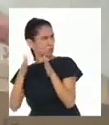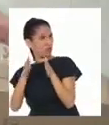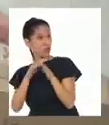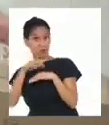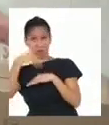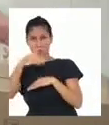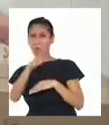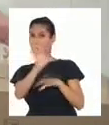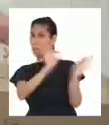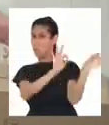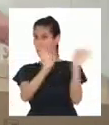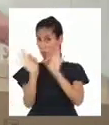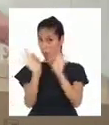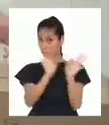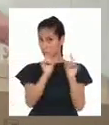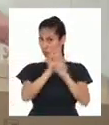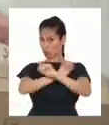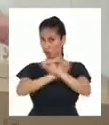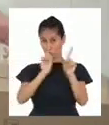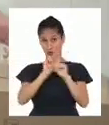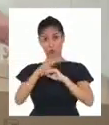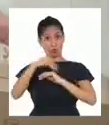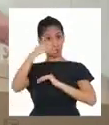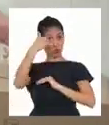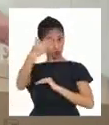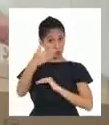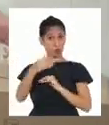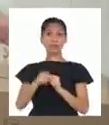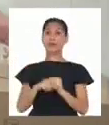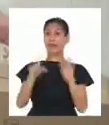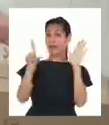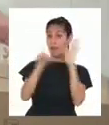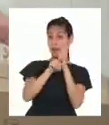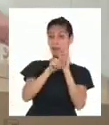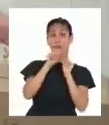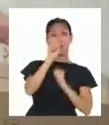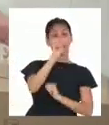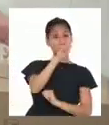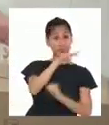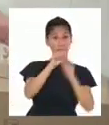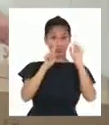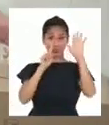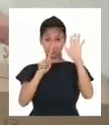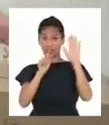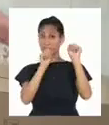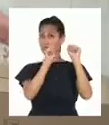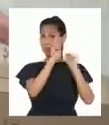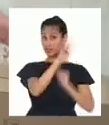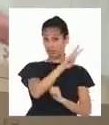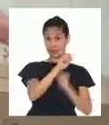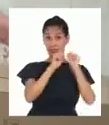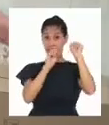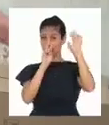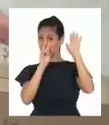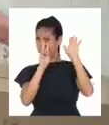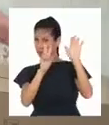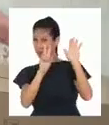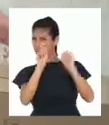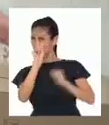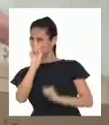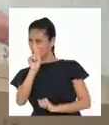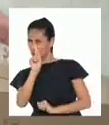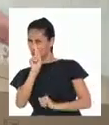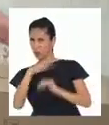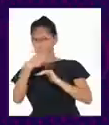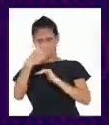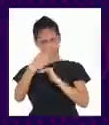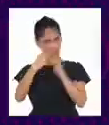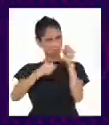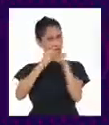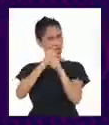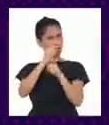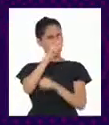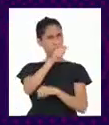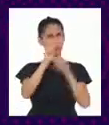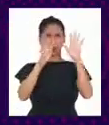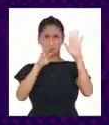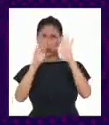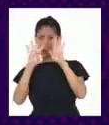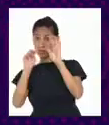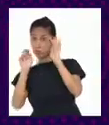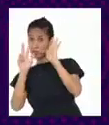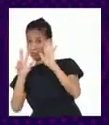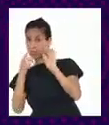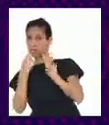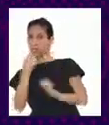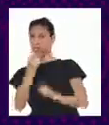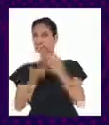desde la promulgación de la Ley 267.1 en 1997, se establece que